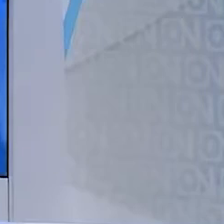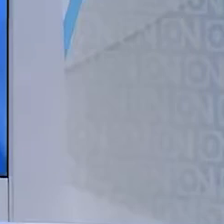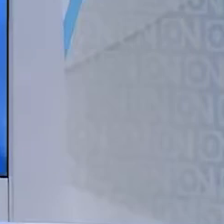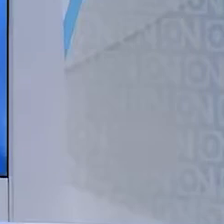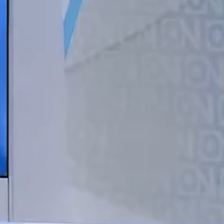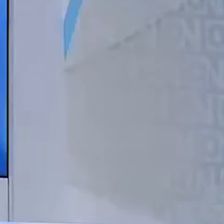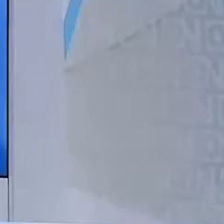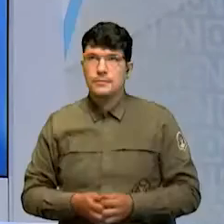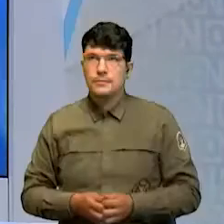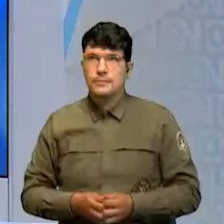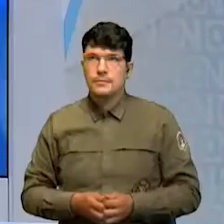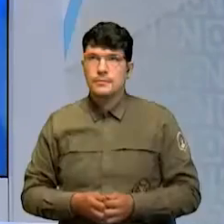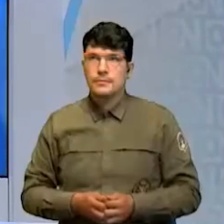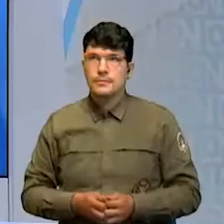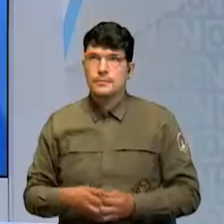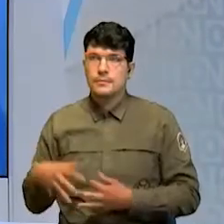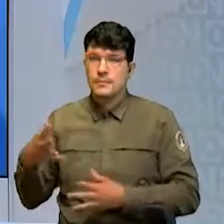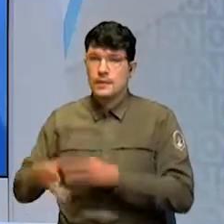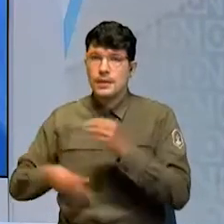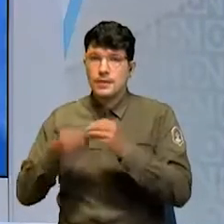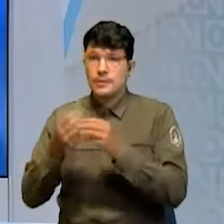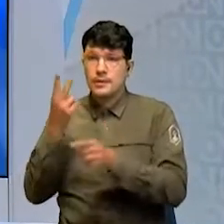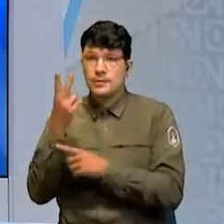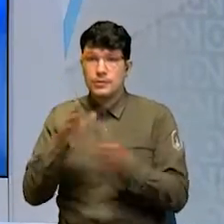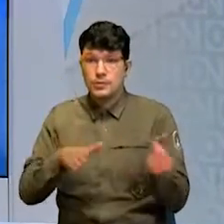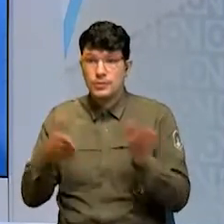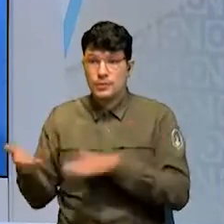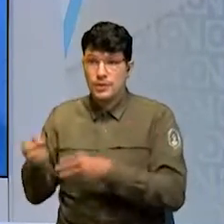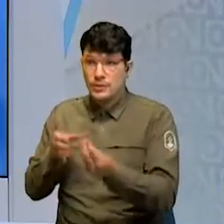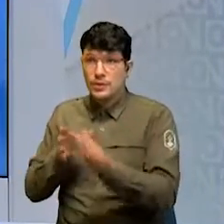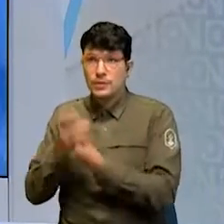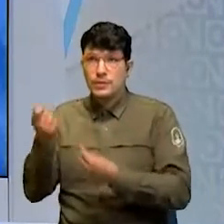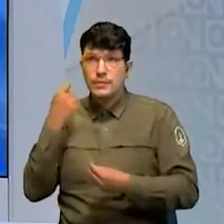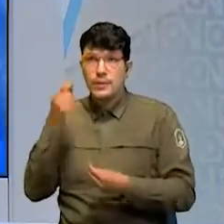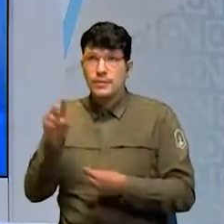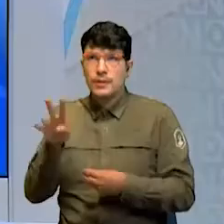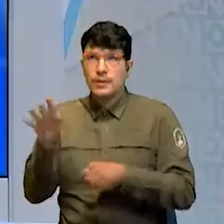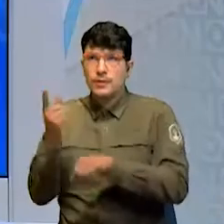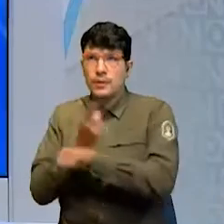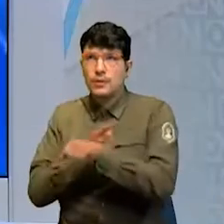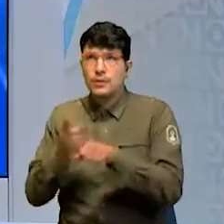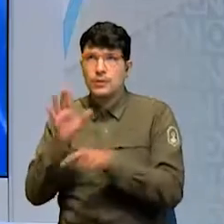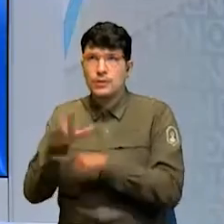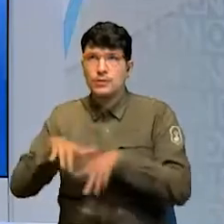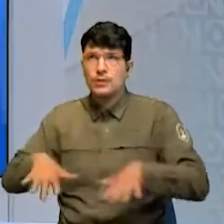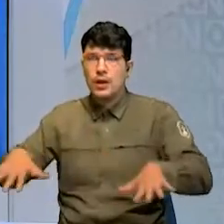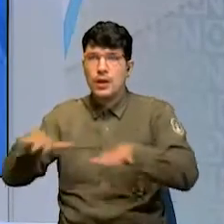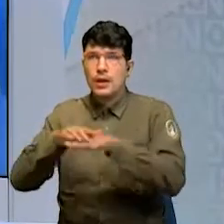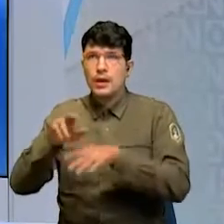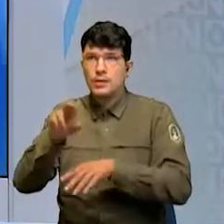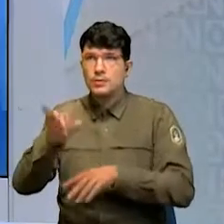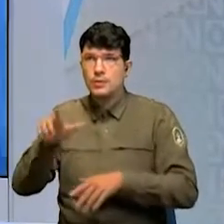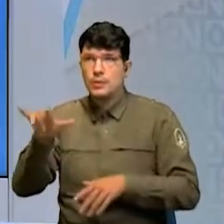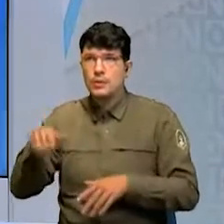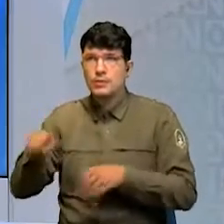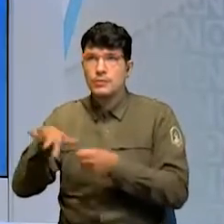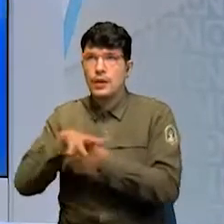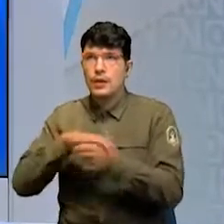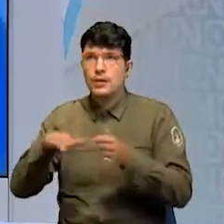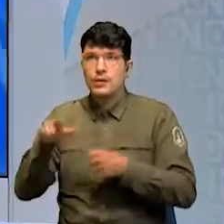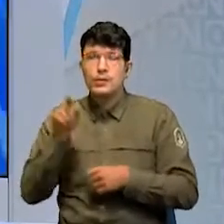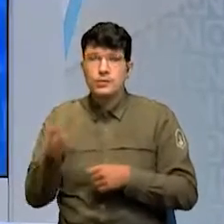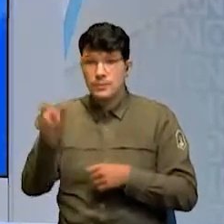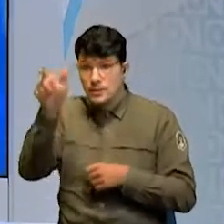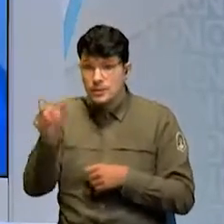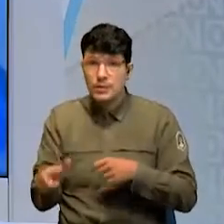pero otras noticias dos muertes violentas en menos de 24 horas se registraron en zona rural del zulia y en el barrio cuneros niño un ganadero